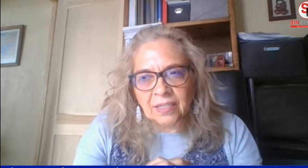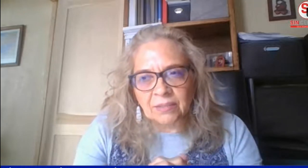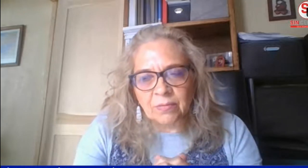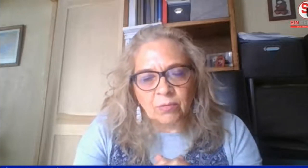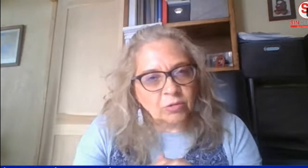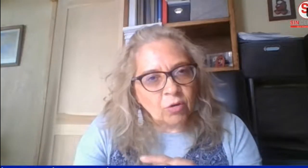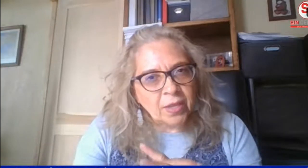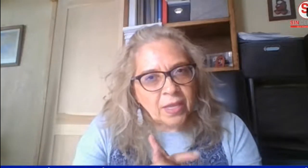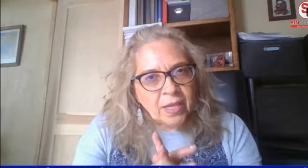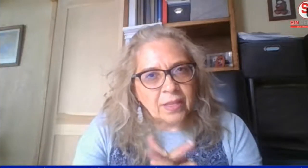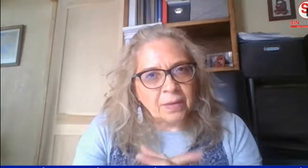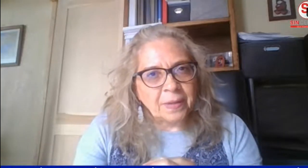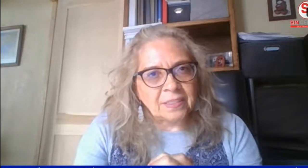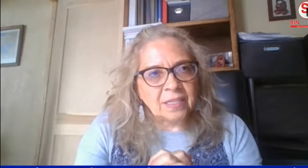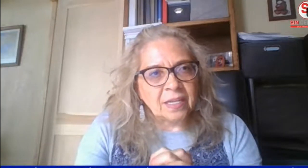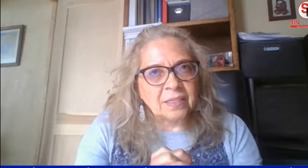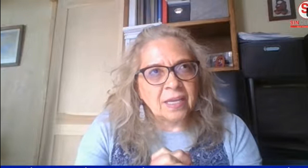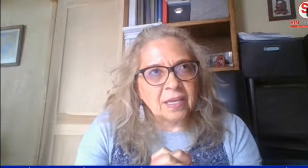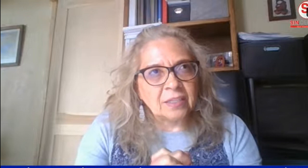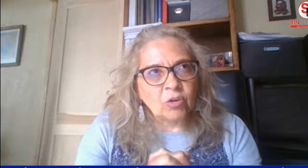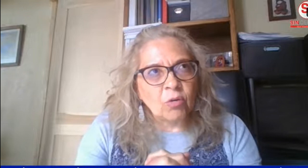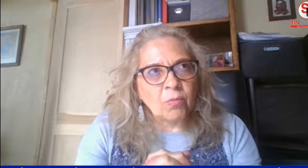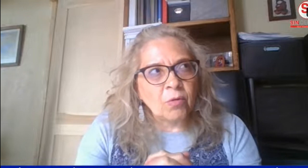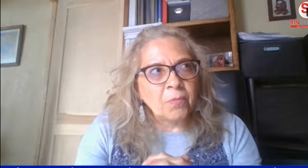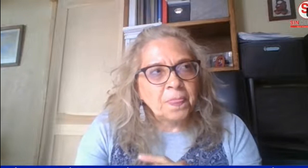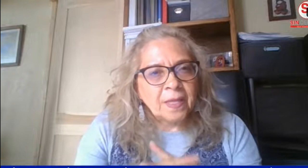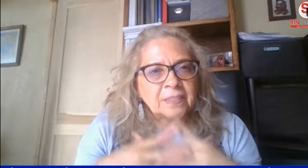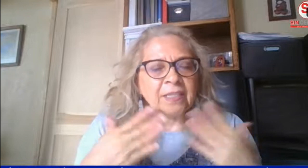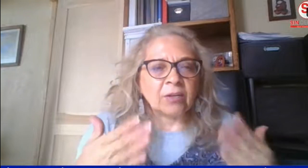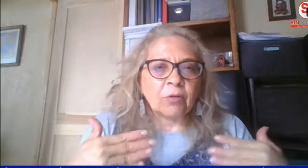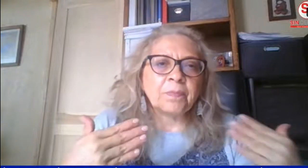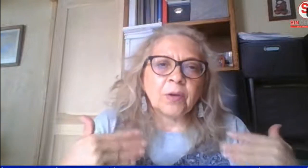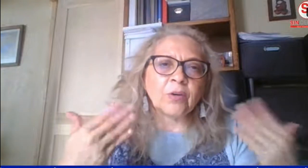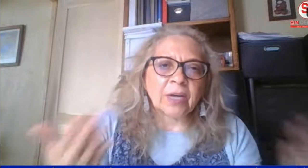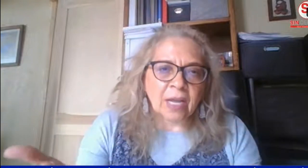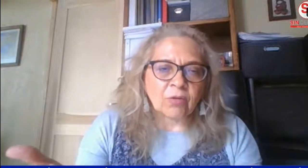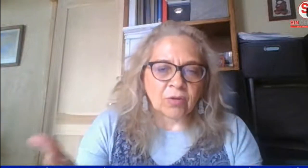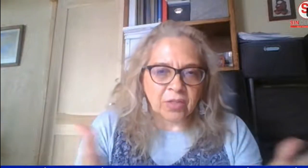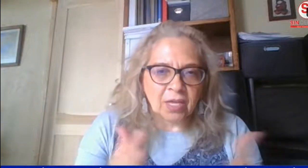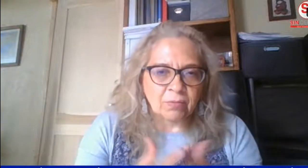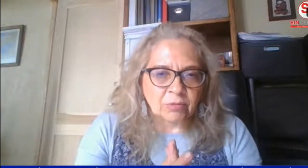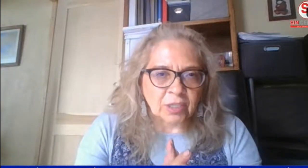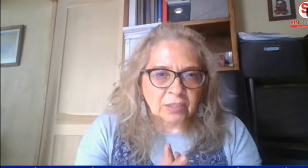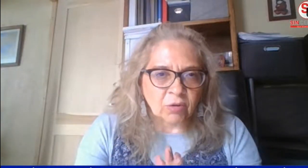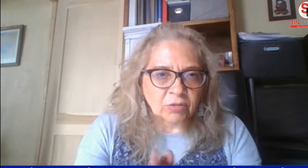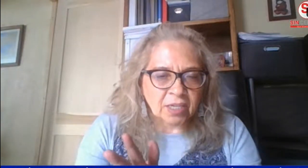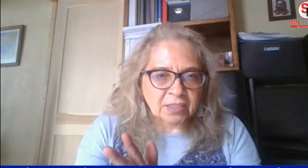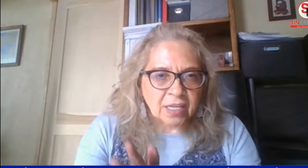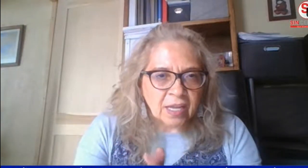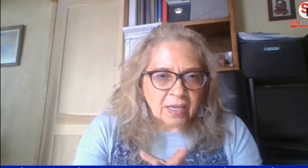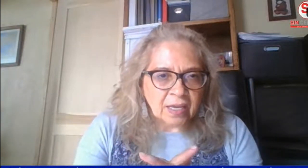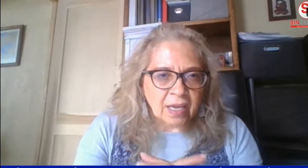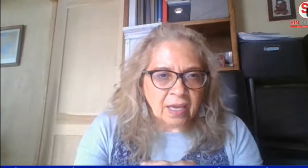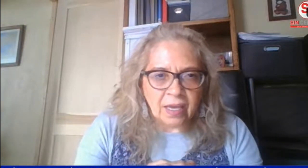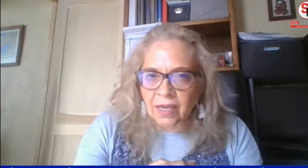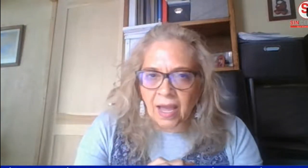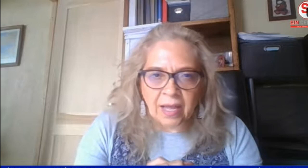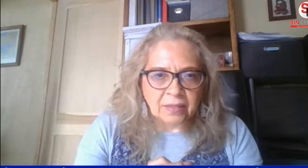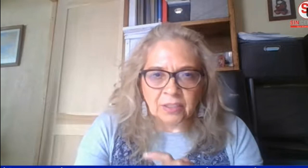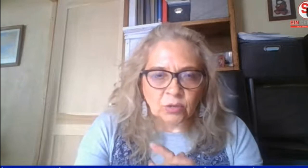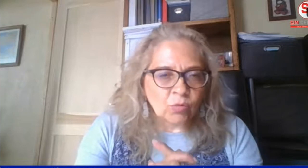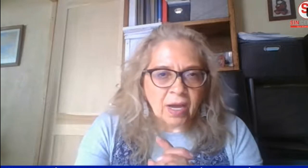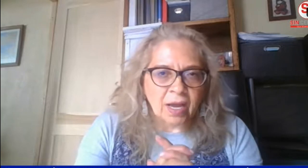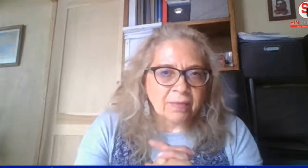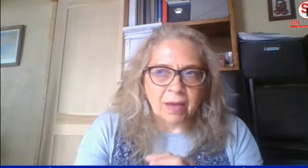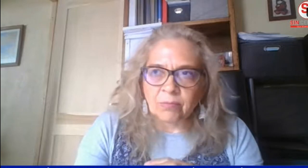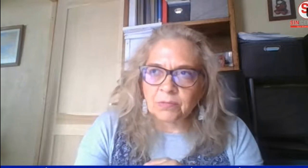que recibimos hoy del presidente es cómo se rompió récord en muchas cosas que